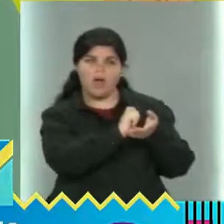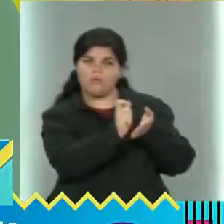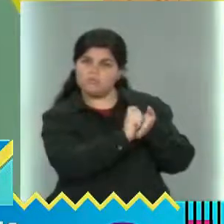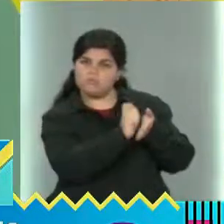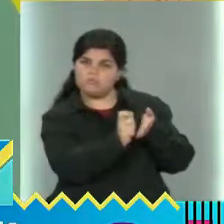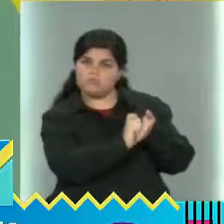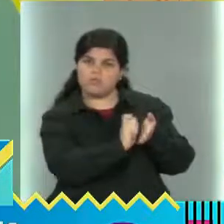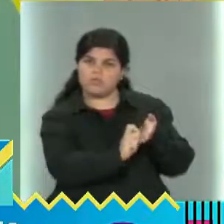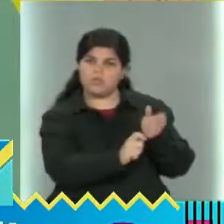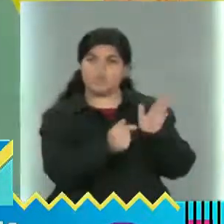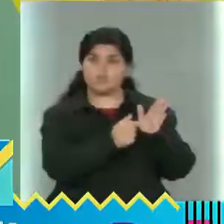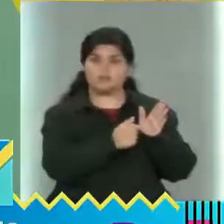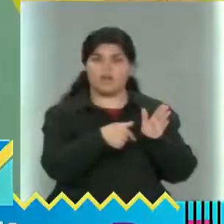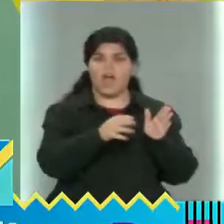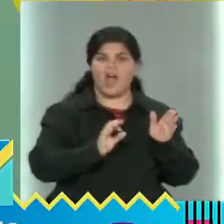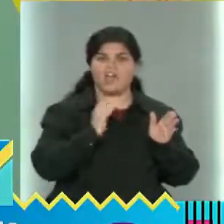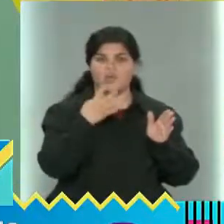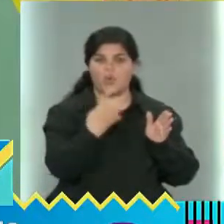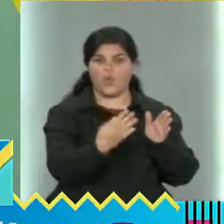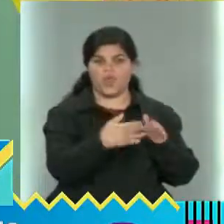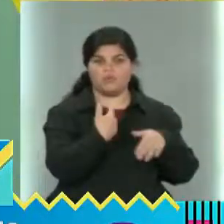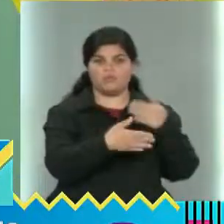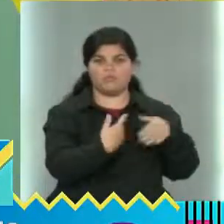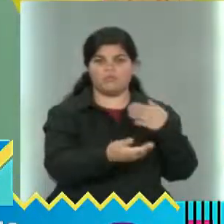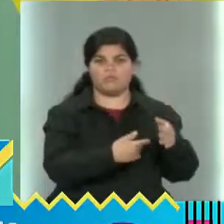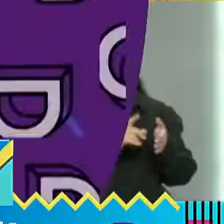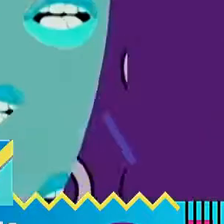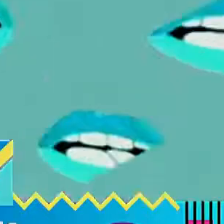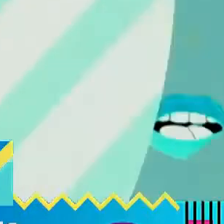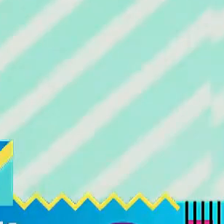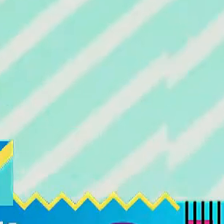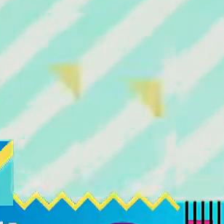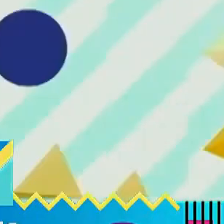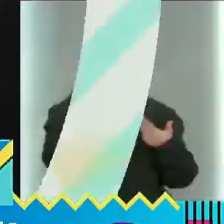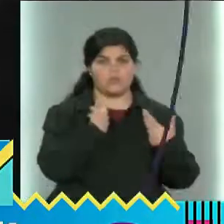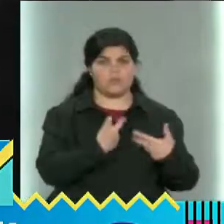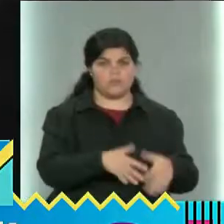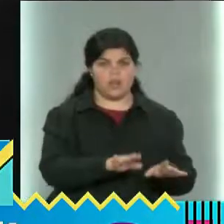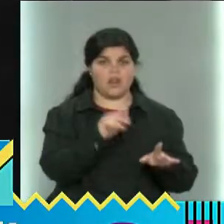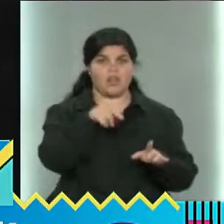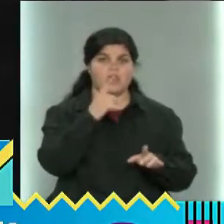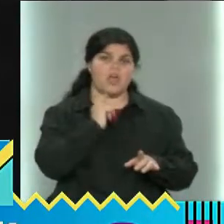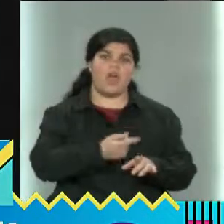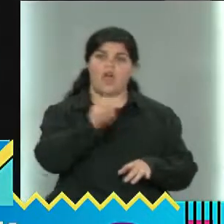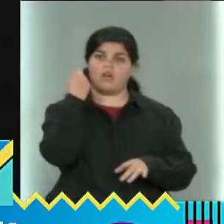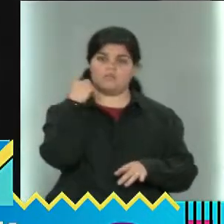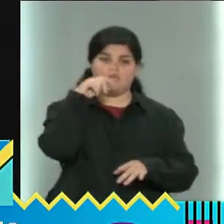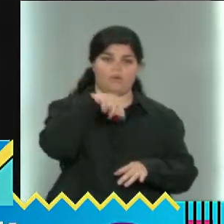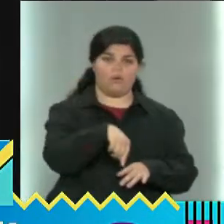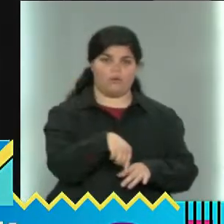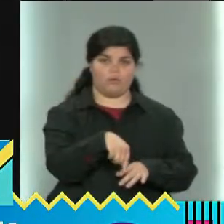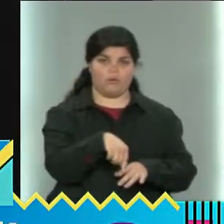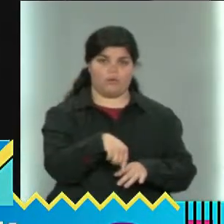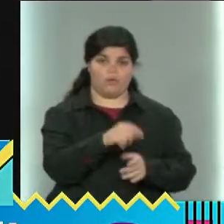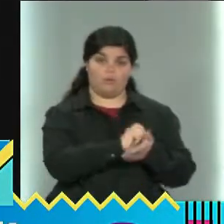va a ejecutar a los 4 años, va a llevar cierto tiempo. Claro. Entonces yo voy a hablar de lo que pasó ayer, o lo que pasó hoy, recién dentro de 4